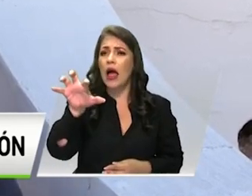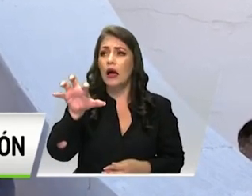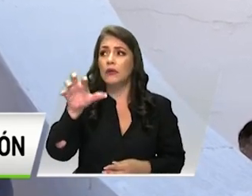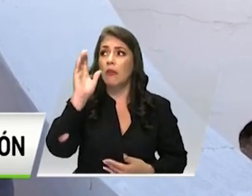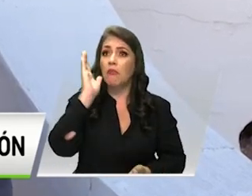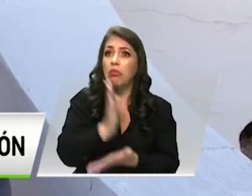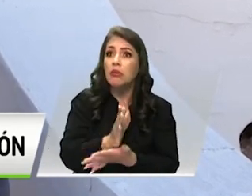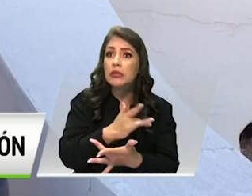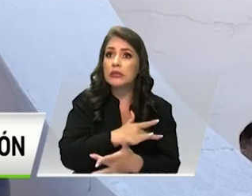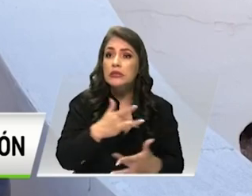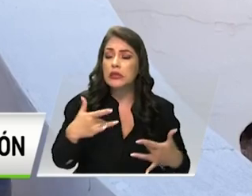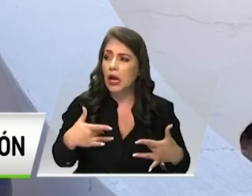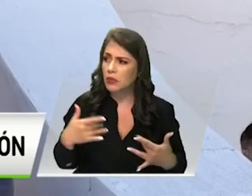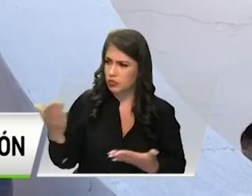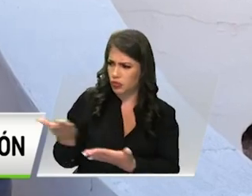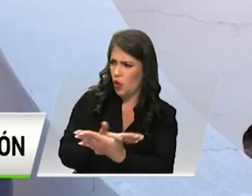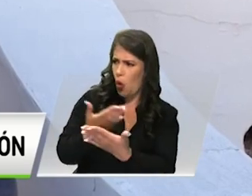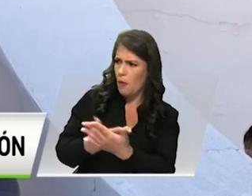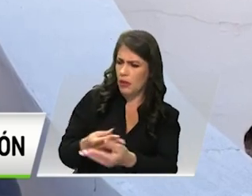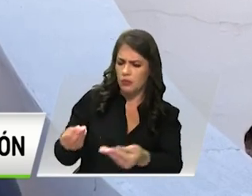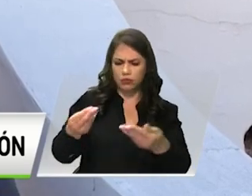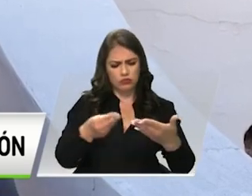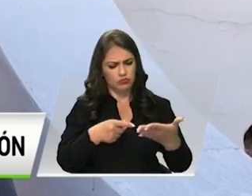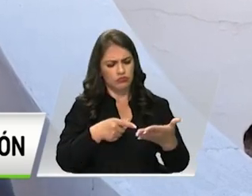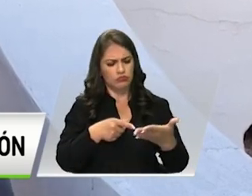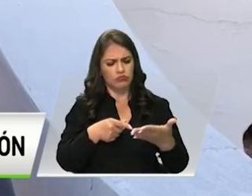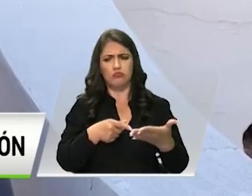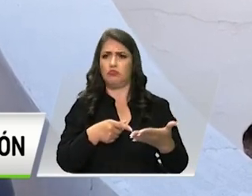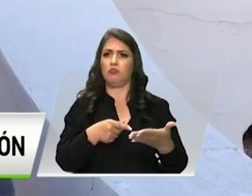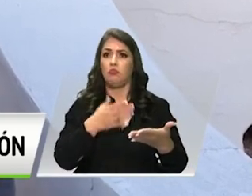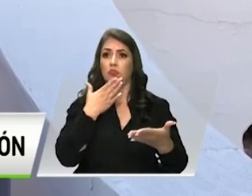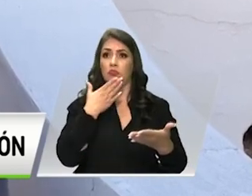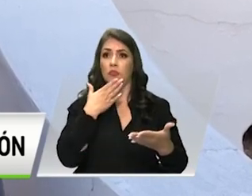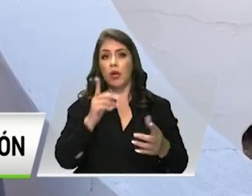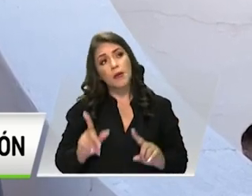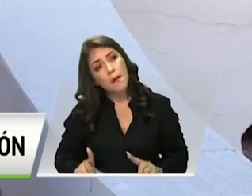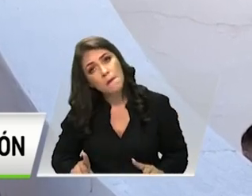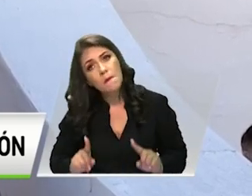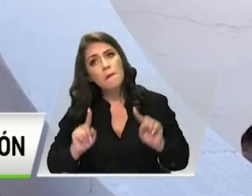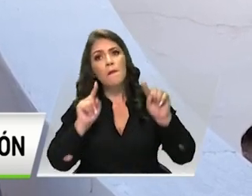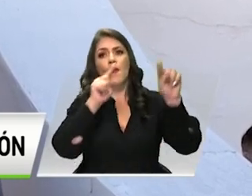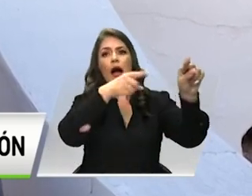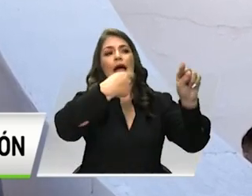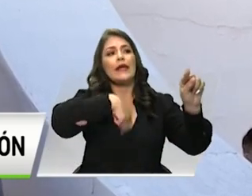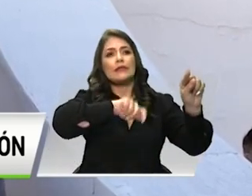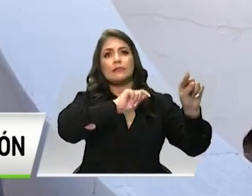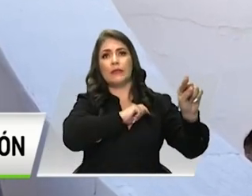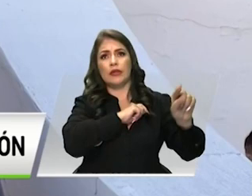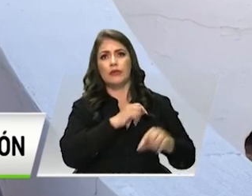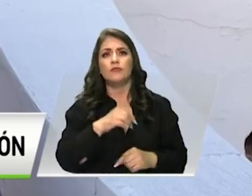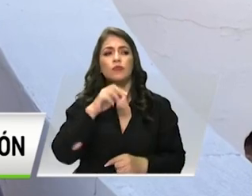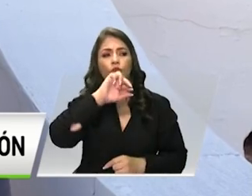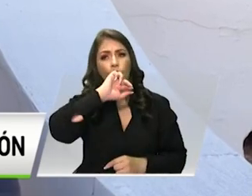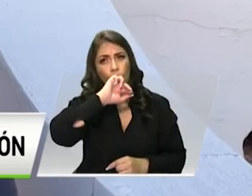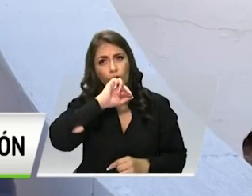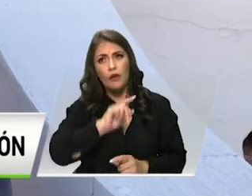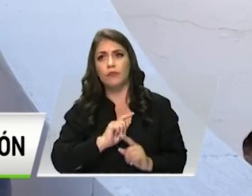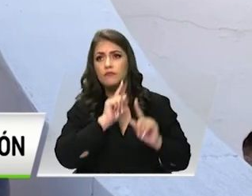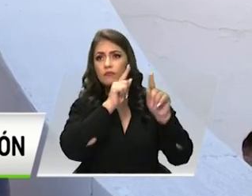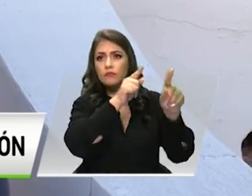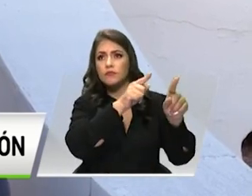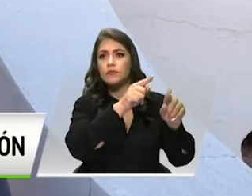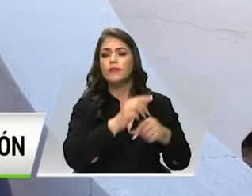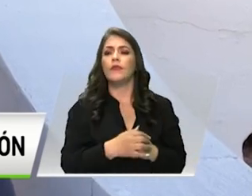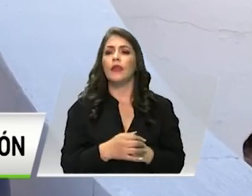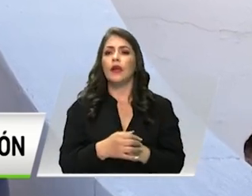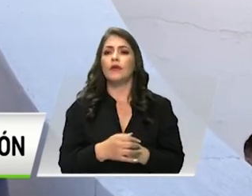Yo recibí toda esa documentación, lo mandé a la postulación en España y en Roma, y de allá me dijeron